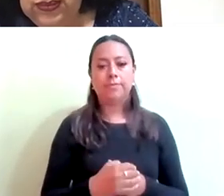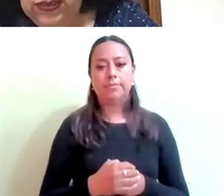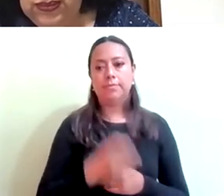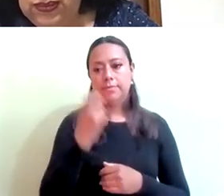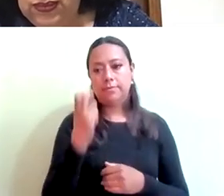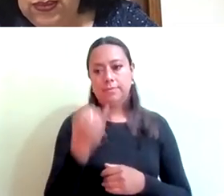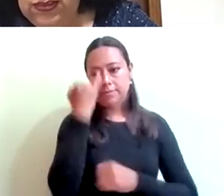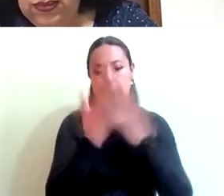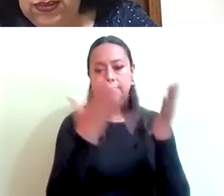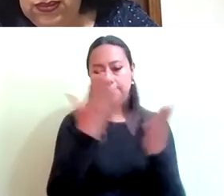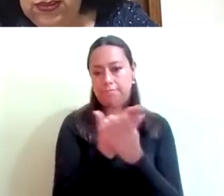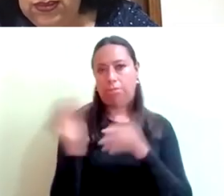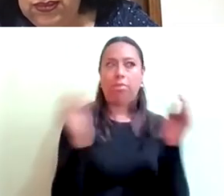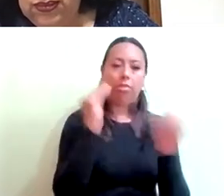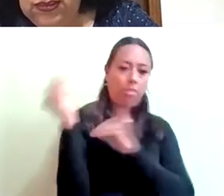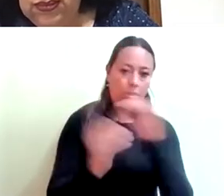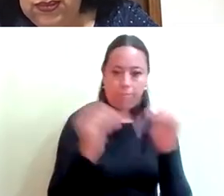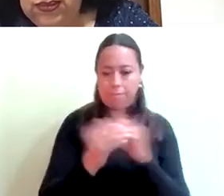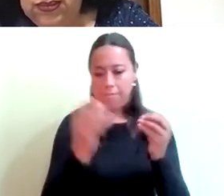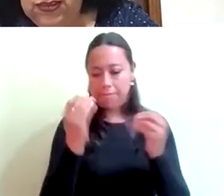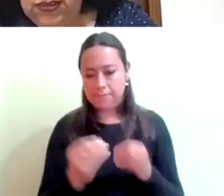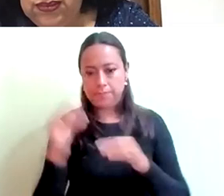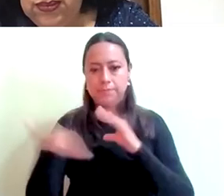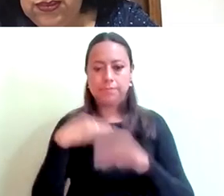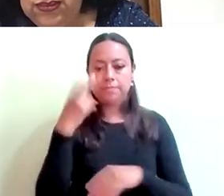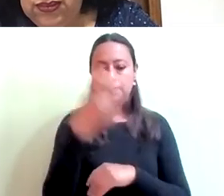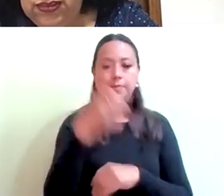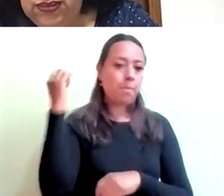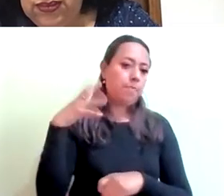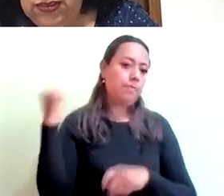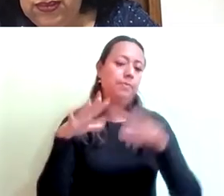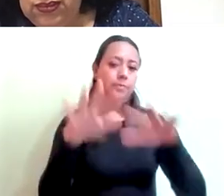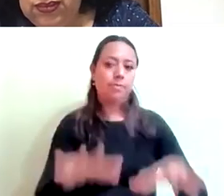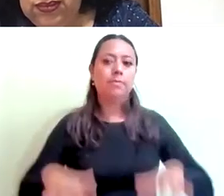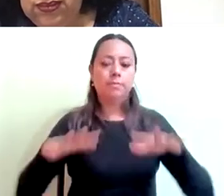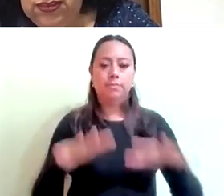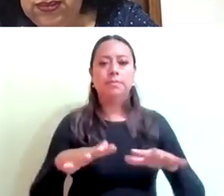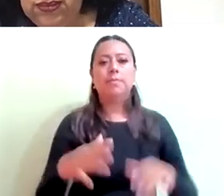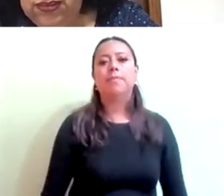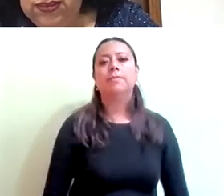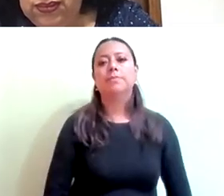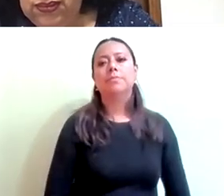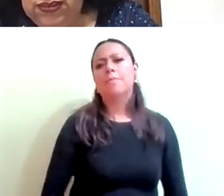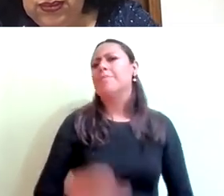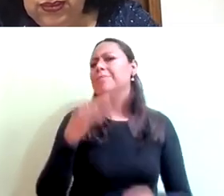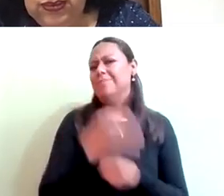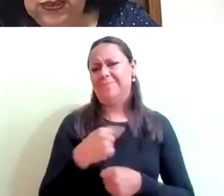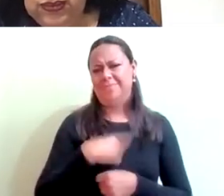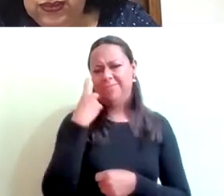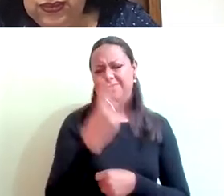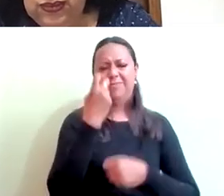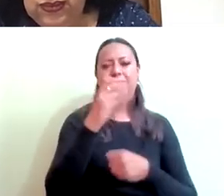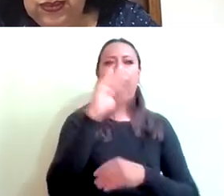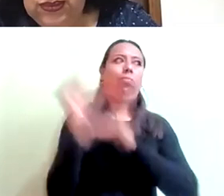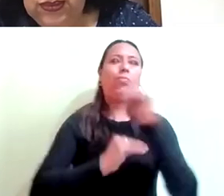iniciativa enviada a este Congreso. ¿Y por qué digo polémica? Porque desde su presentación a